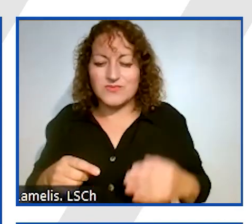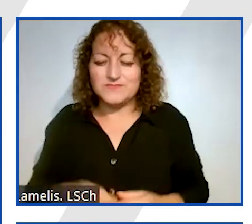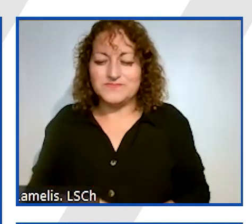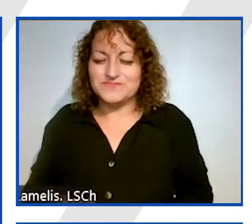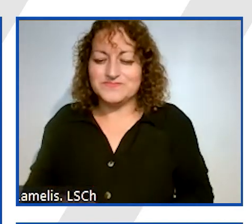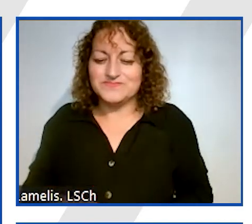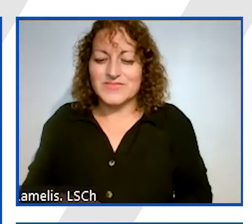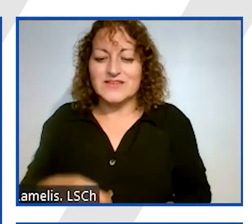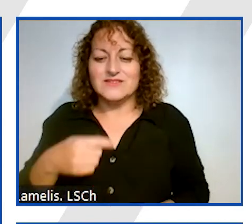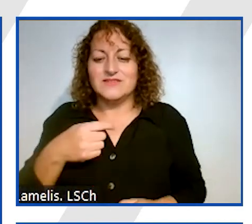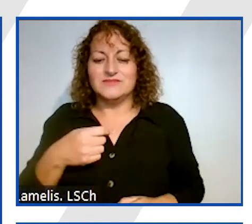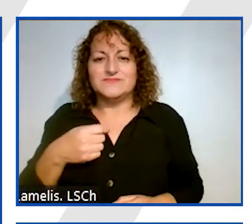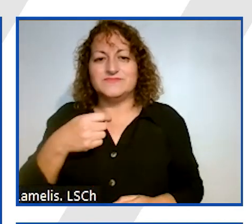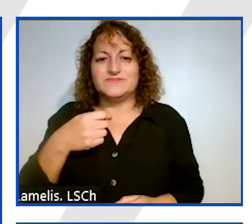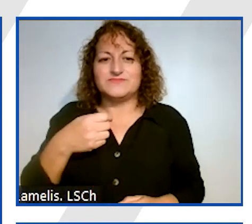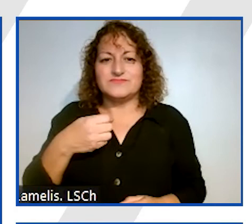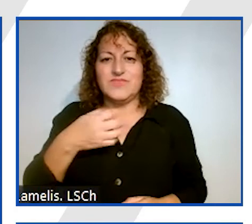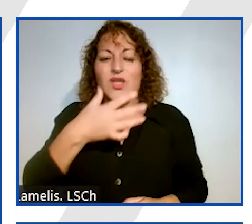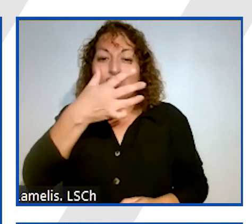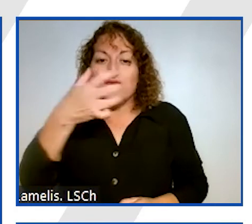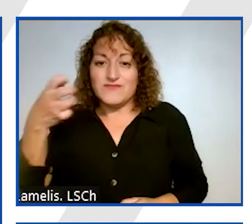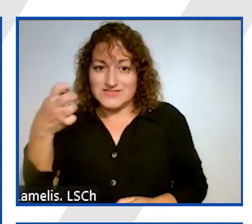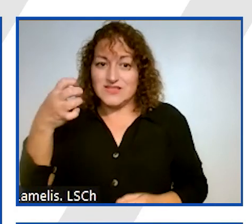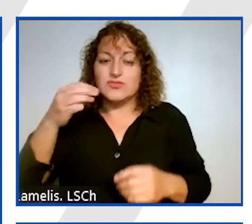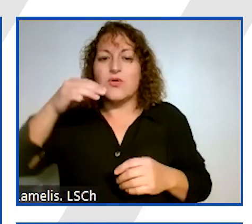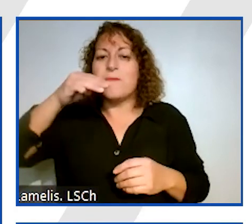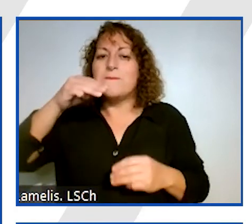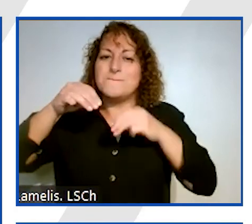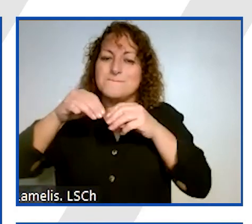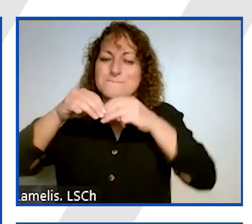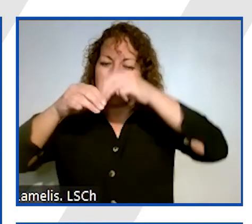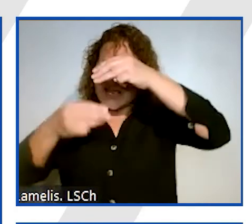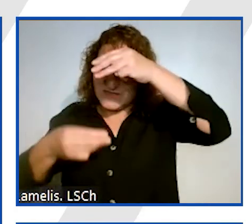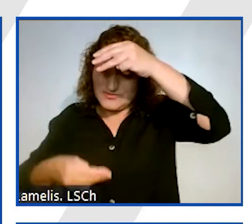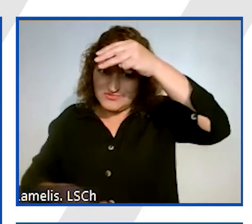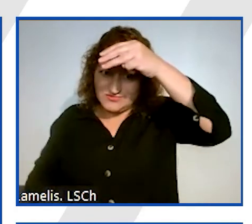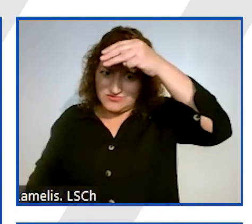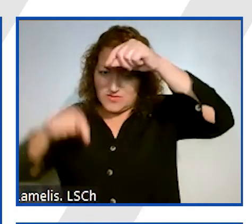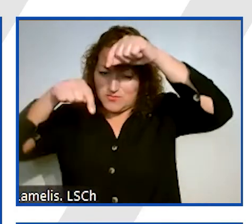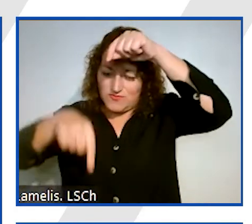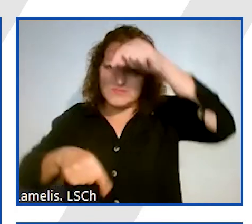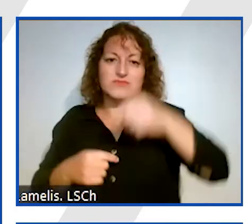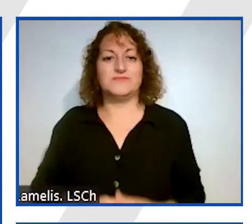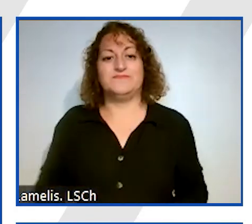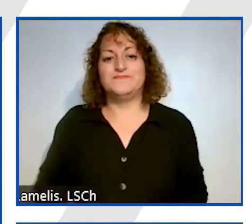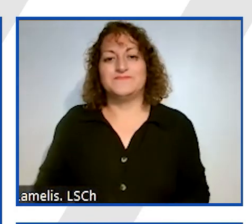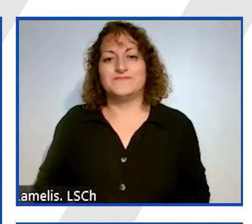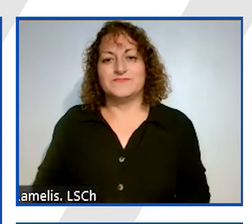Así que son un montón de información que es necesaria para poder nosotros dimensionar el impacto que podemos